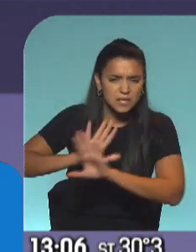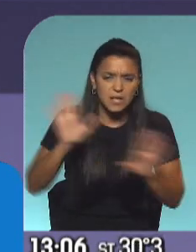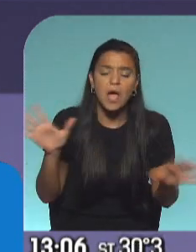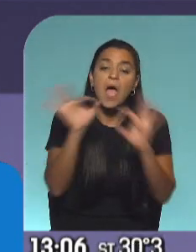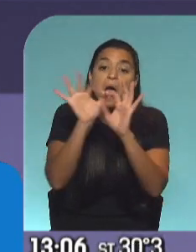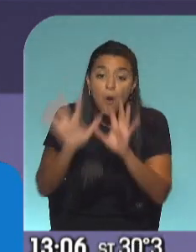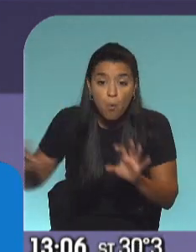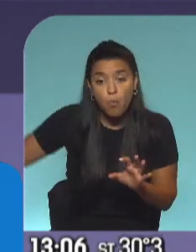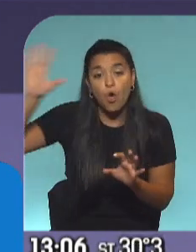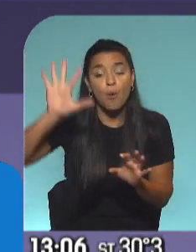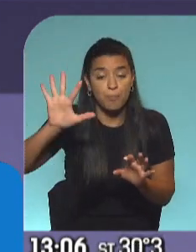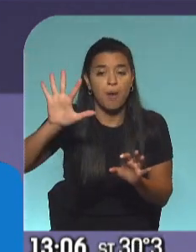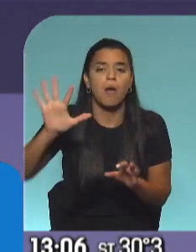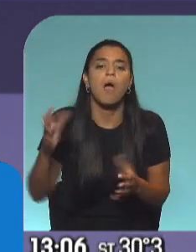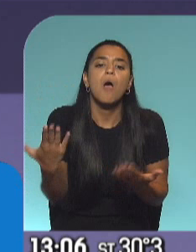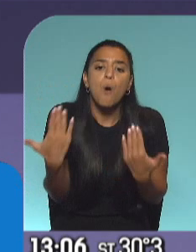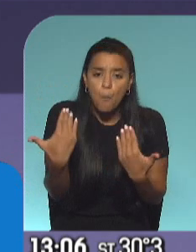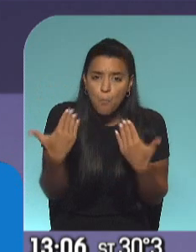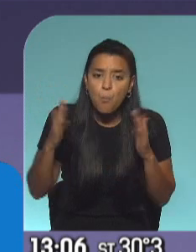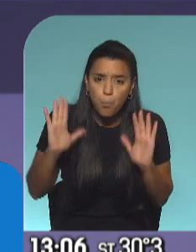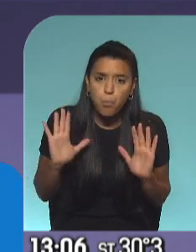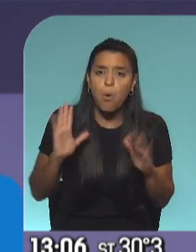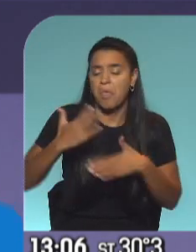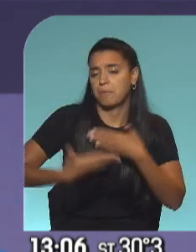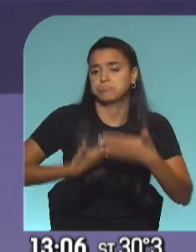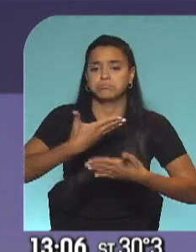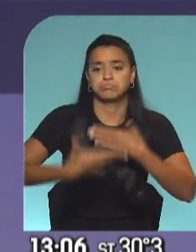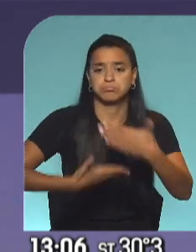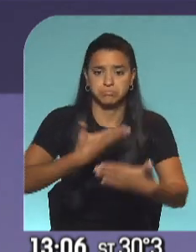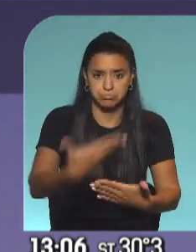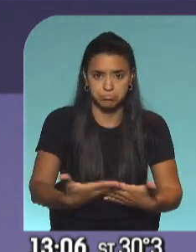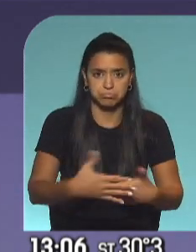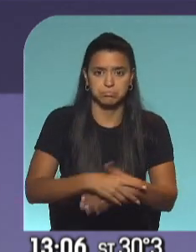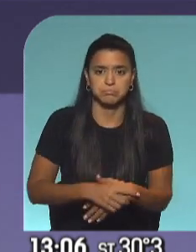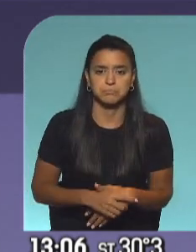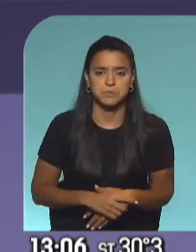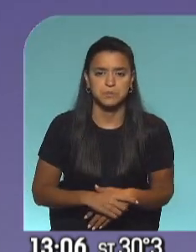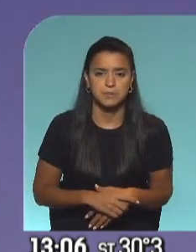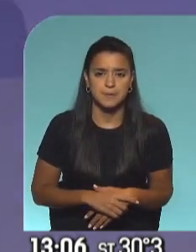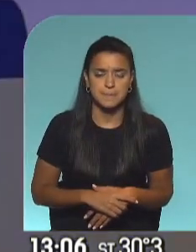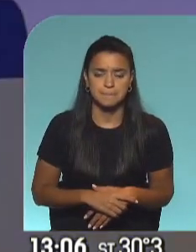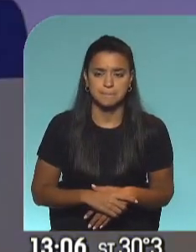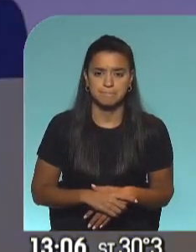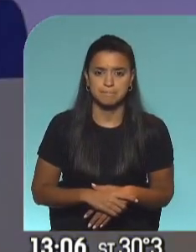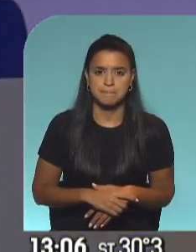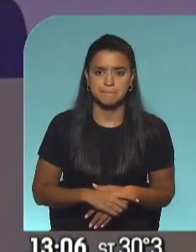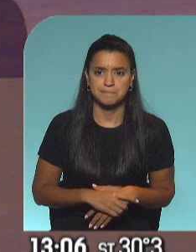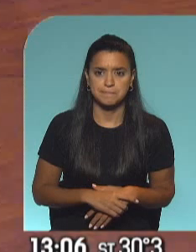finalement laisser le Brexit derrière nous. L'Europe continue de s'avancer.